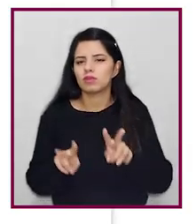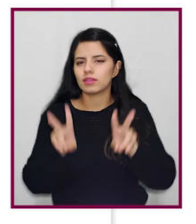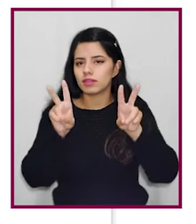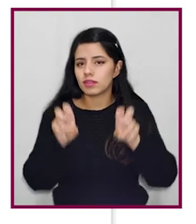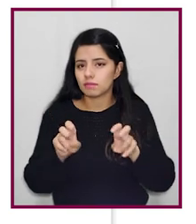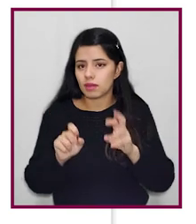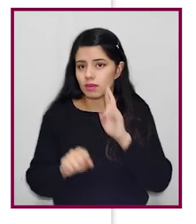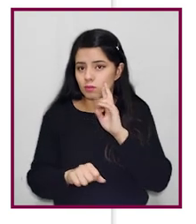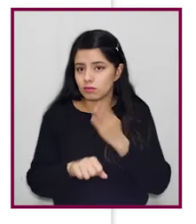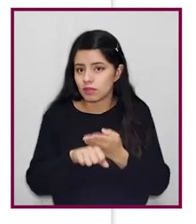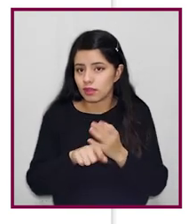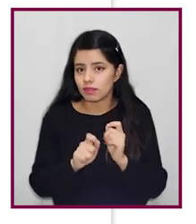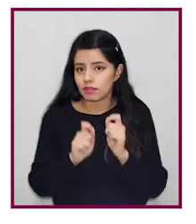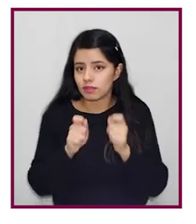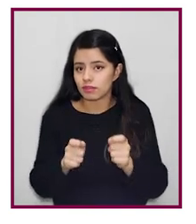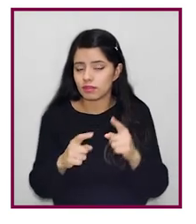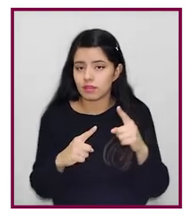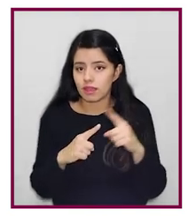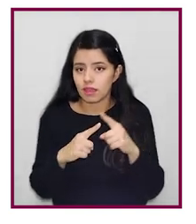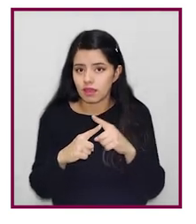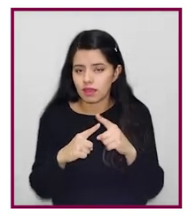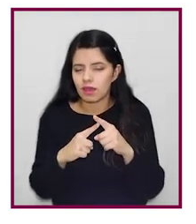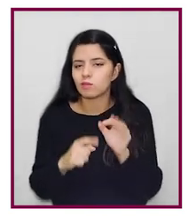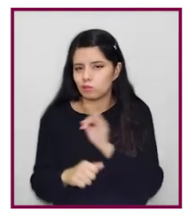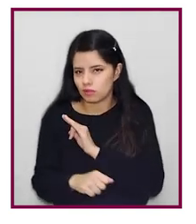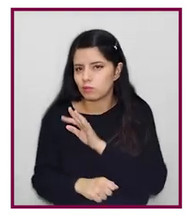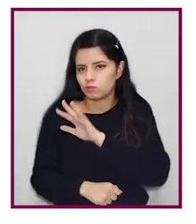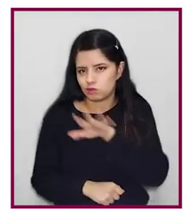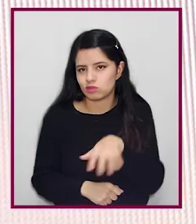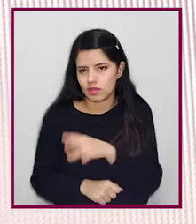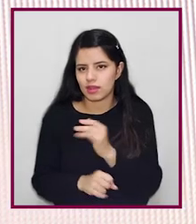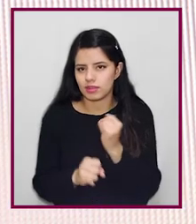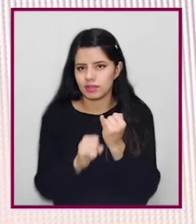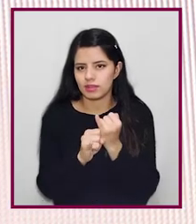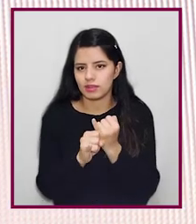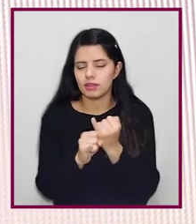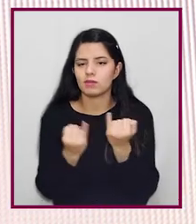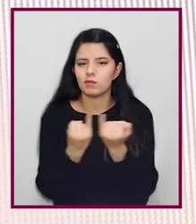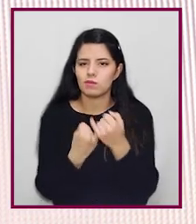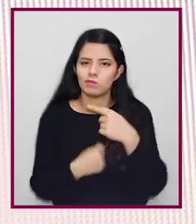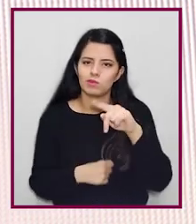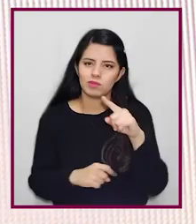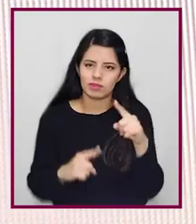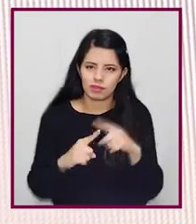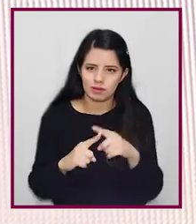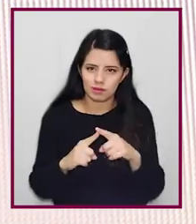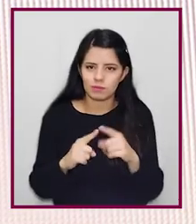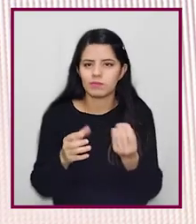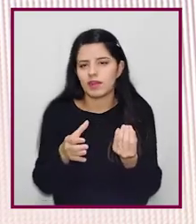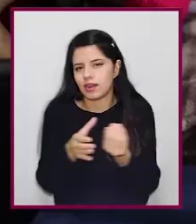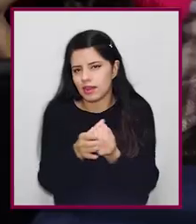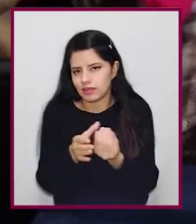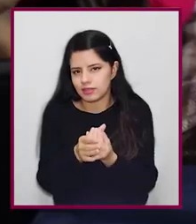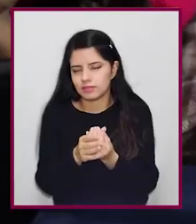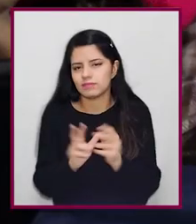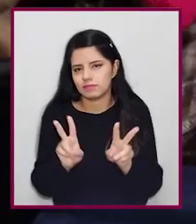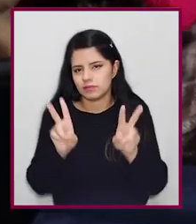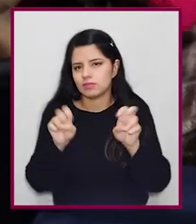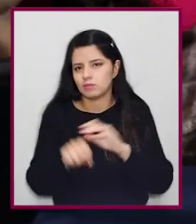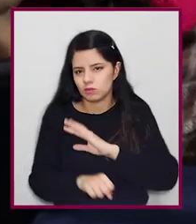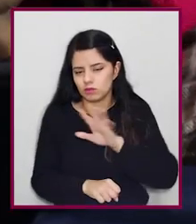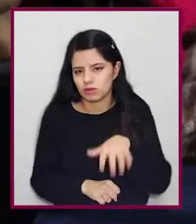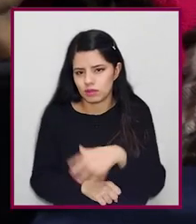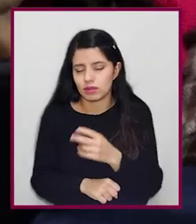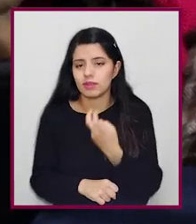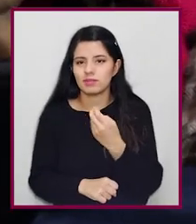están encargando en las clases, pero también sobre las tareas y trabajos que les encomiendan. Entonces, la inmediatez de los resultados